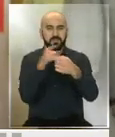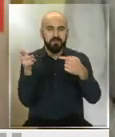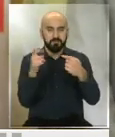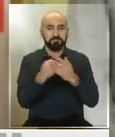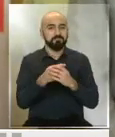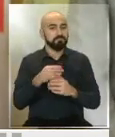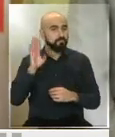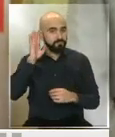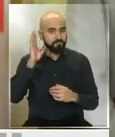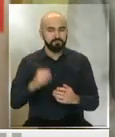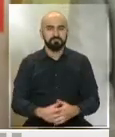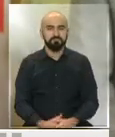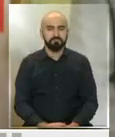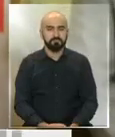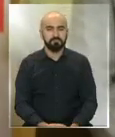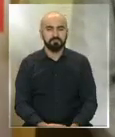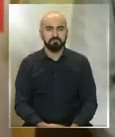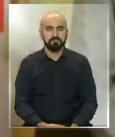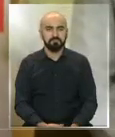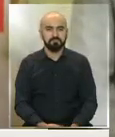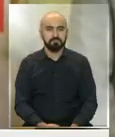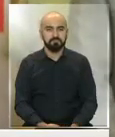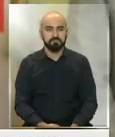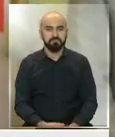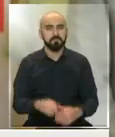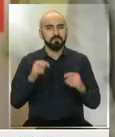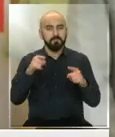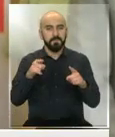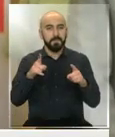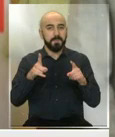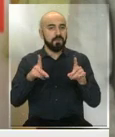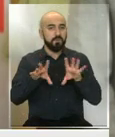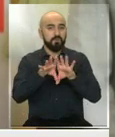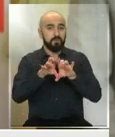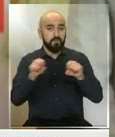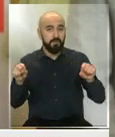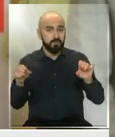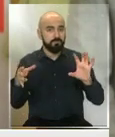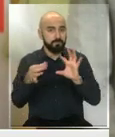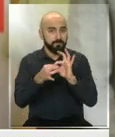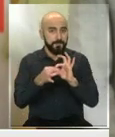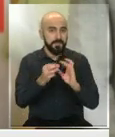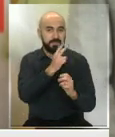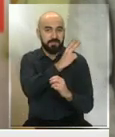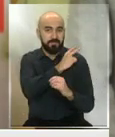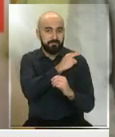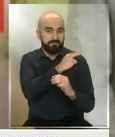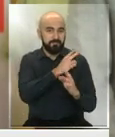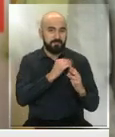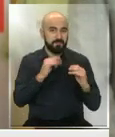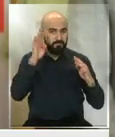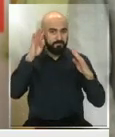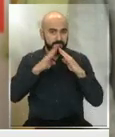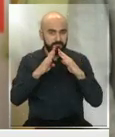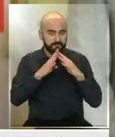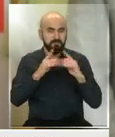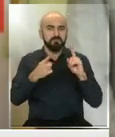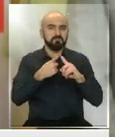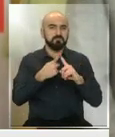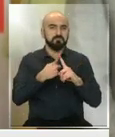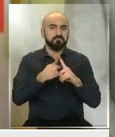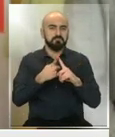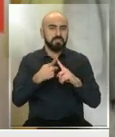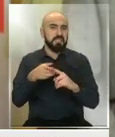Juan Francisco Gal. Un esfuerzo interagencial que está coordinado por el jefe de la defensa de la región de Valparaíso, la intendencia de la